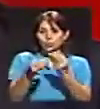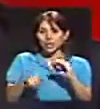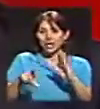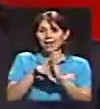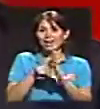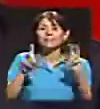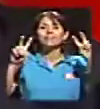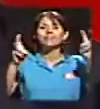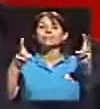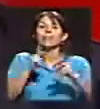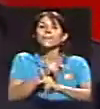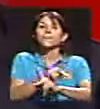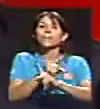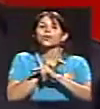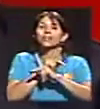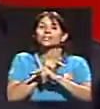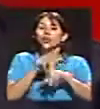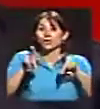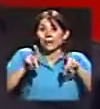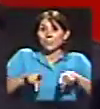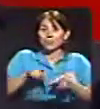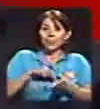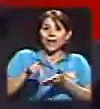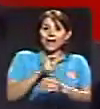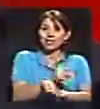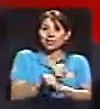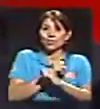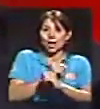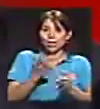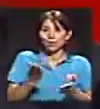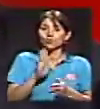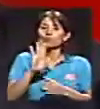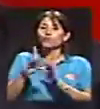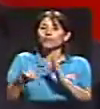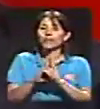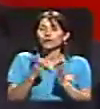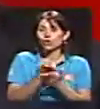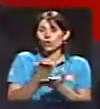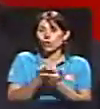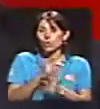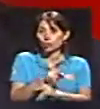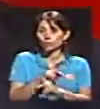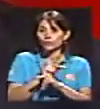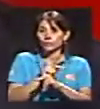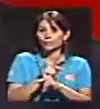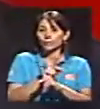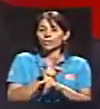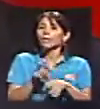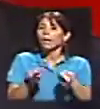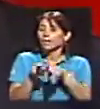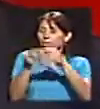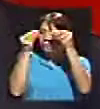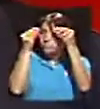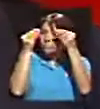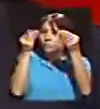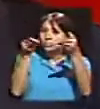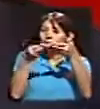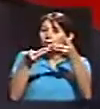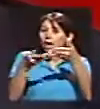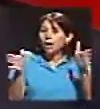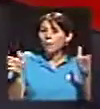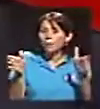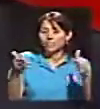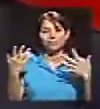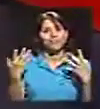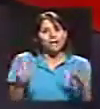de protección del asegurado, de protección de sus derechos económicos y entregar la más amplia información. En ese sentido, pues